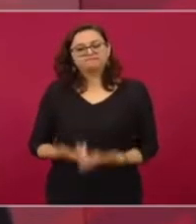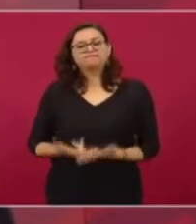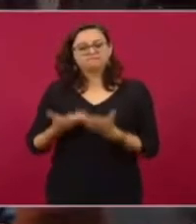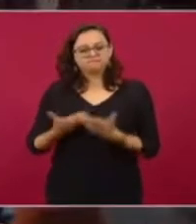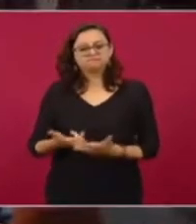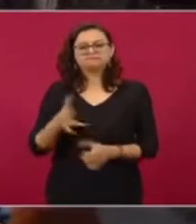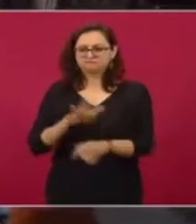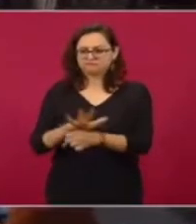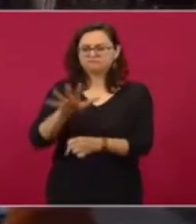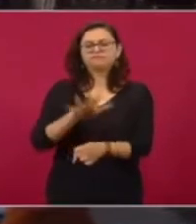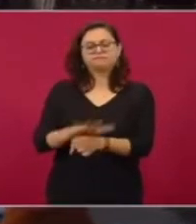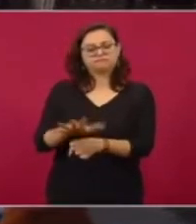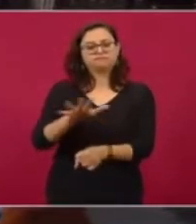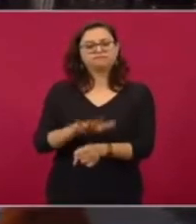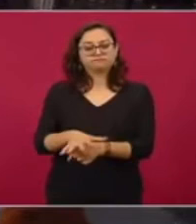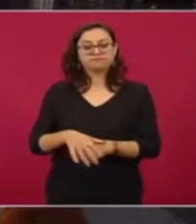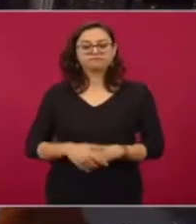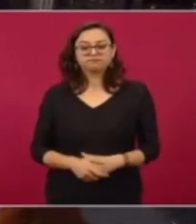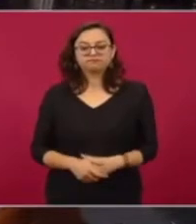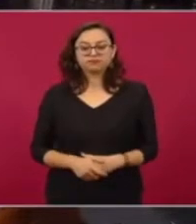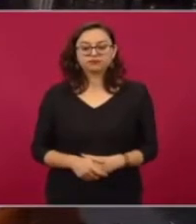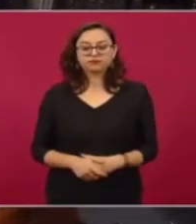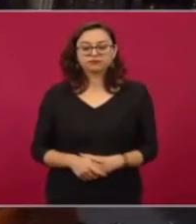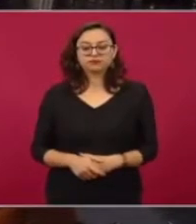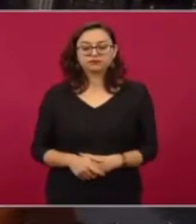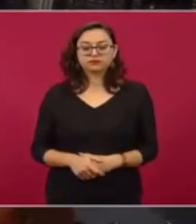suficientes recursos luego